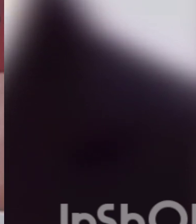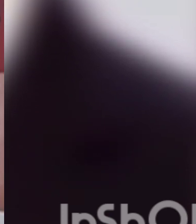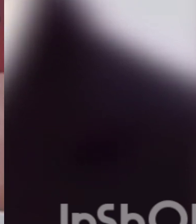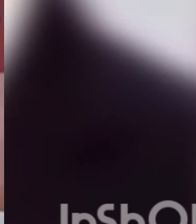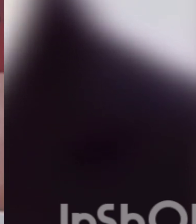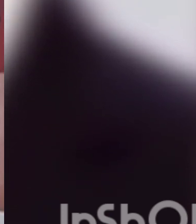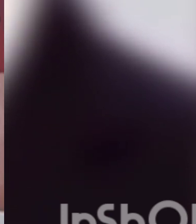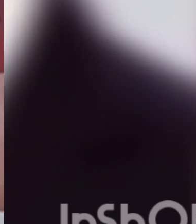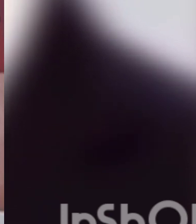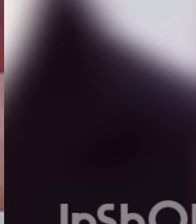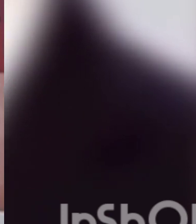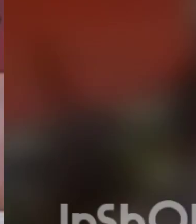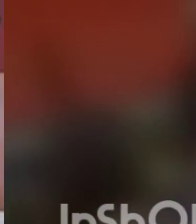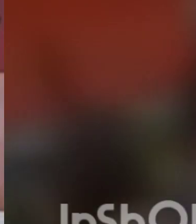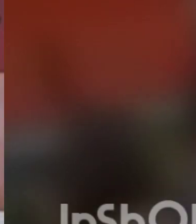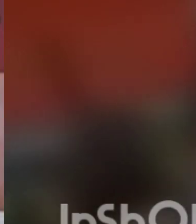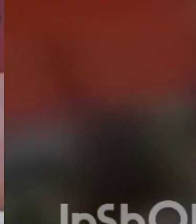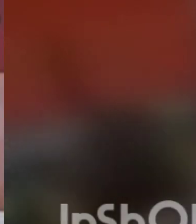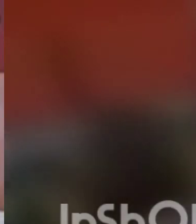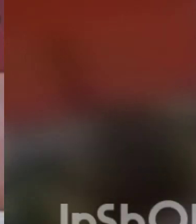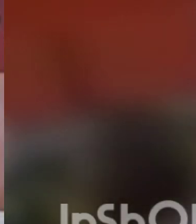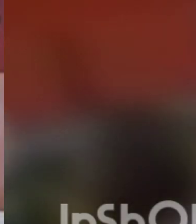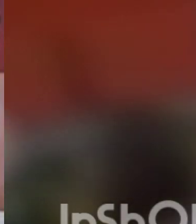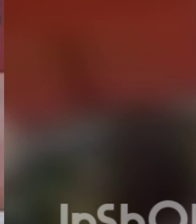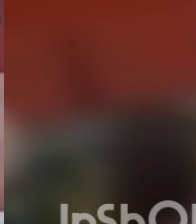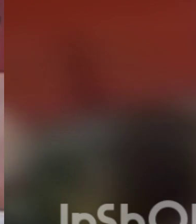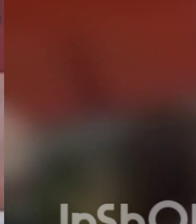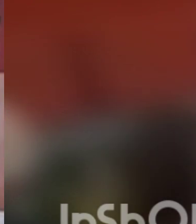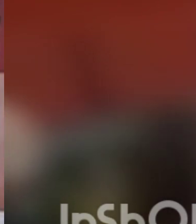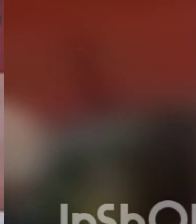de 80.04 pesos a